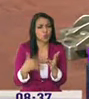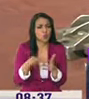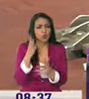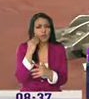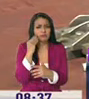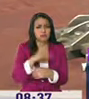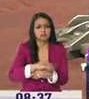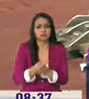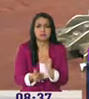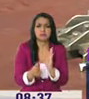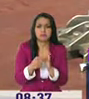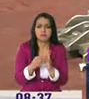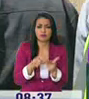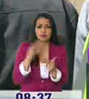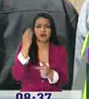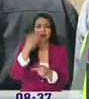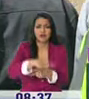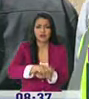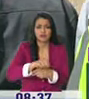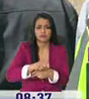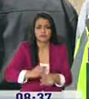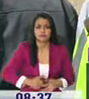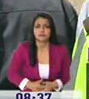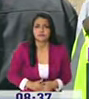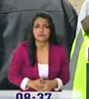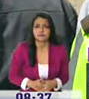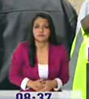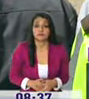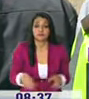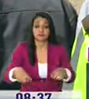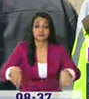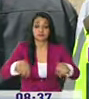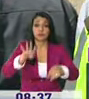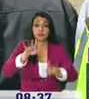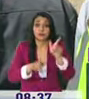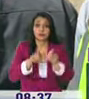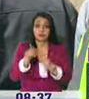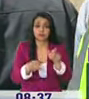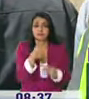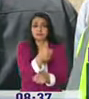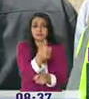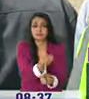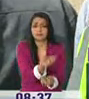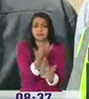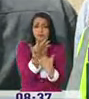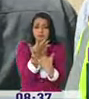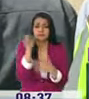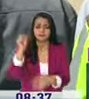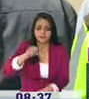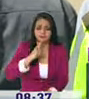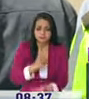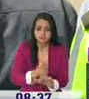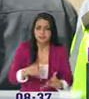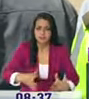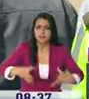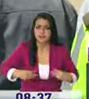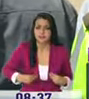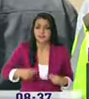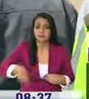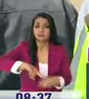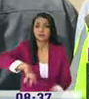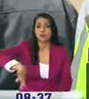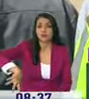sacar computadoras y radios. Los hoy aprendidos nos supieron manifestar que ellos